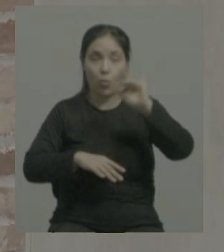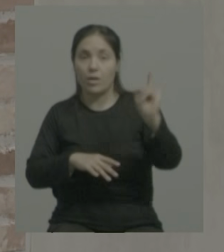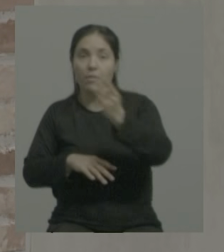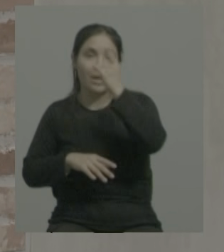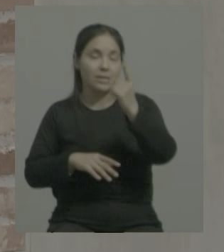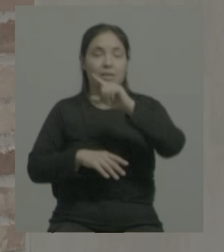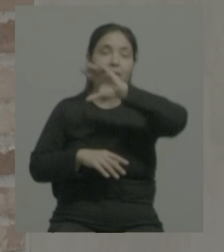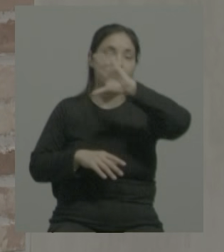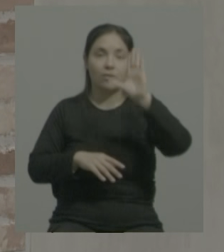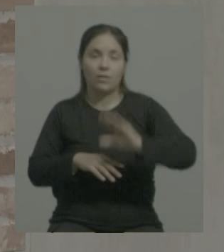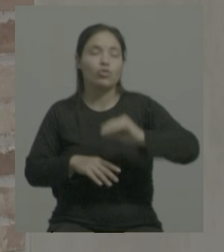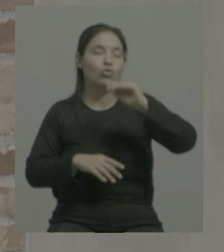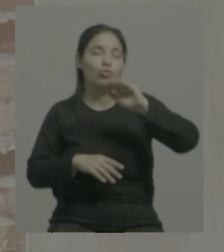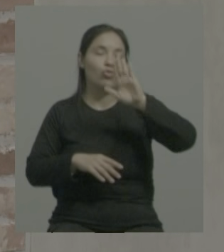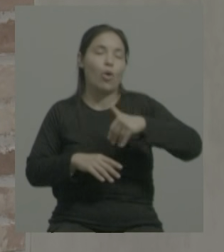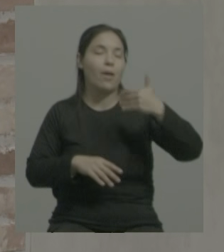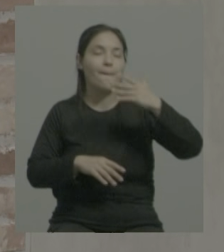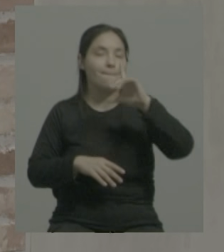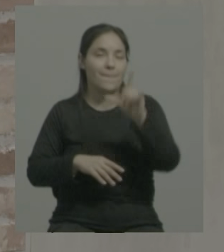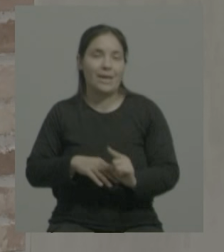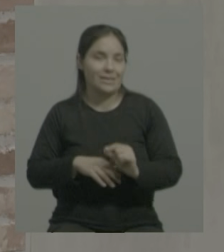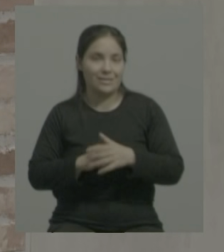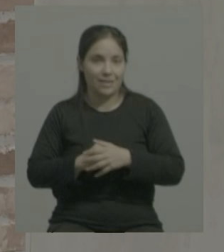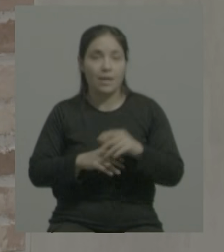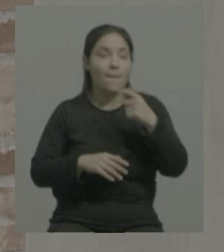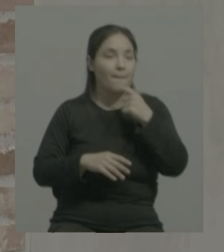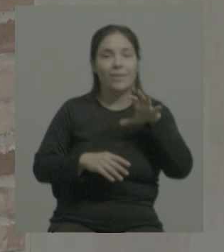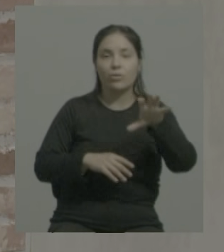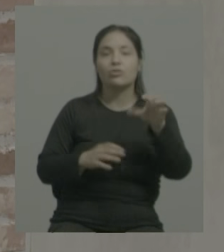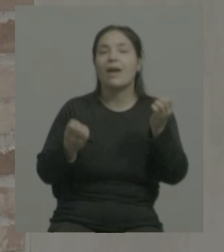todo el país, cómo lo está viviendo Mendoza. Bueno, ellos nos